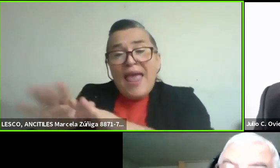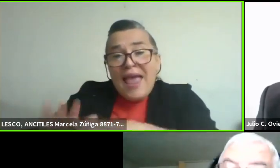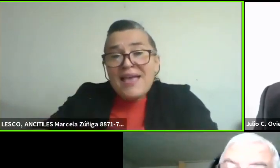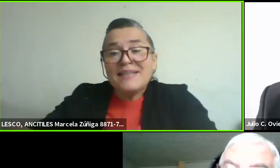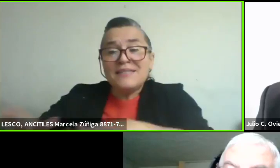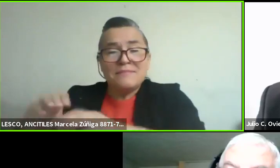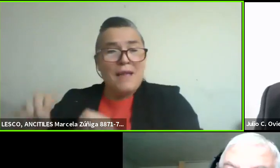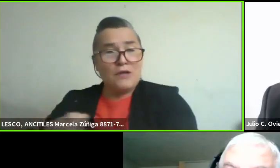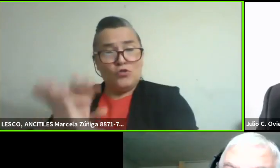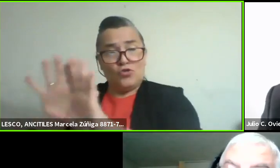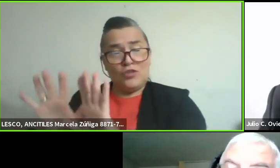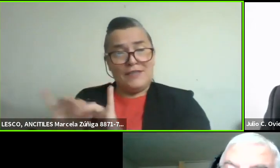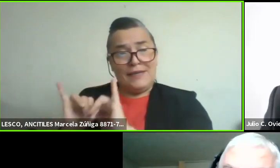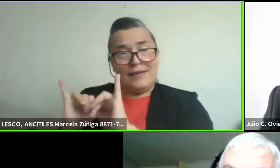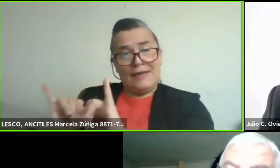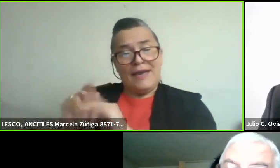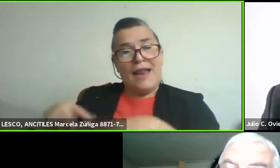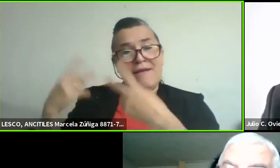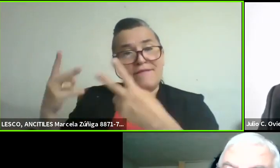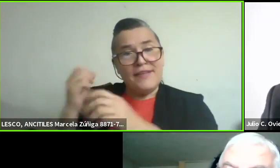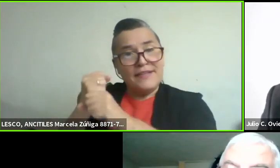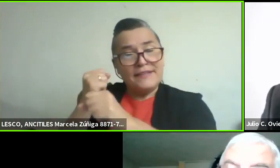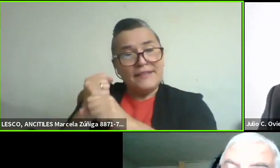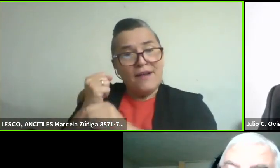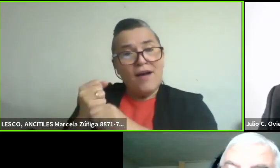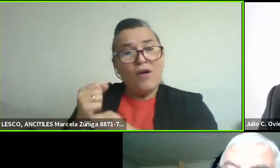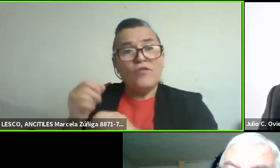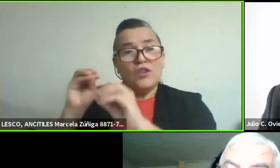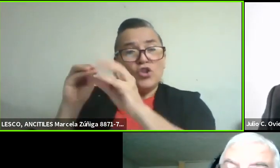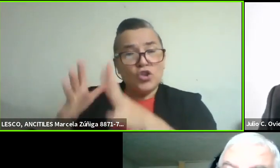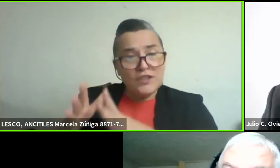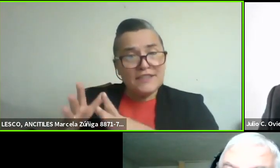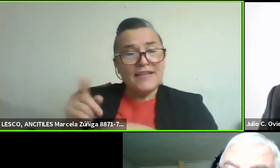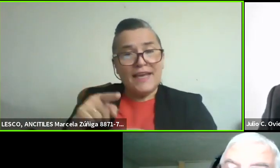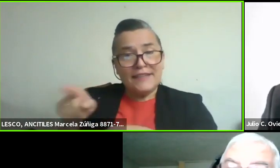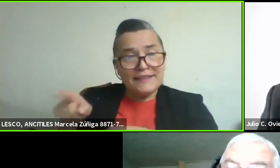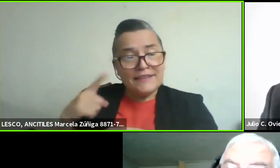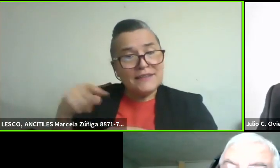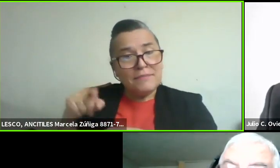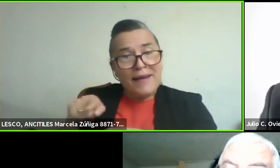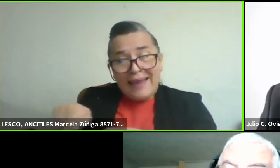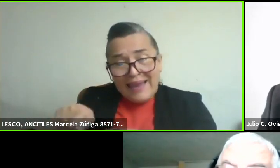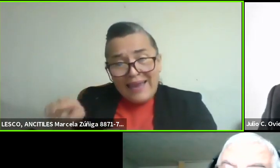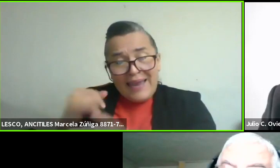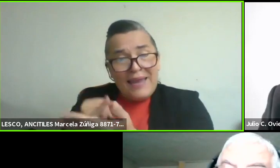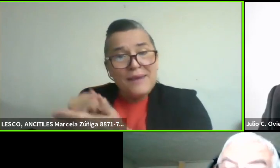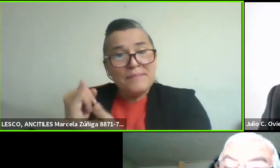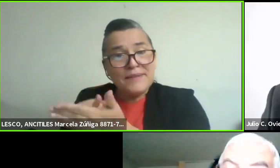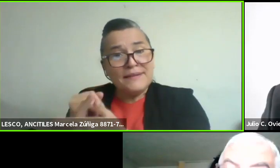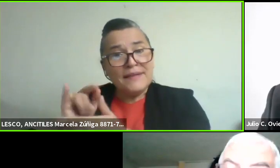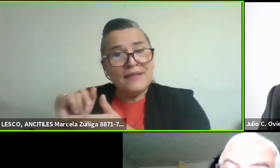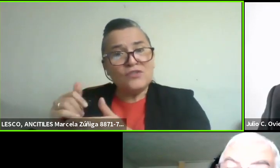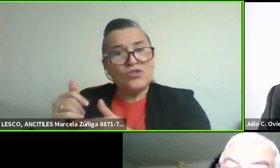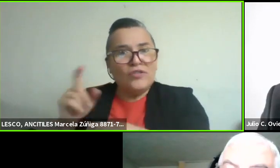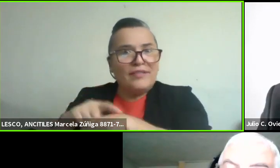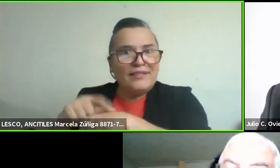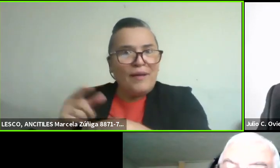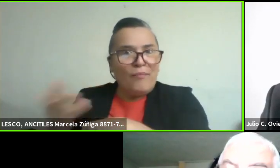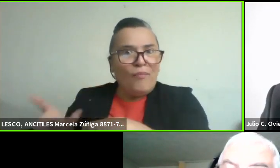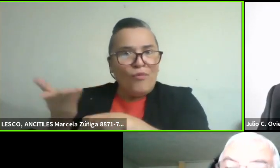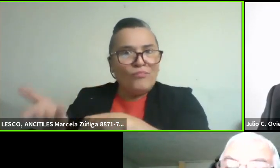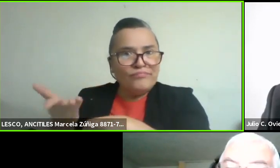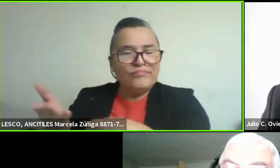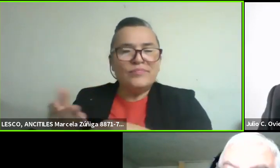claros en la en la vida y en el trabajo de los de los docentes y las docentes para hacer investigación procurar nuevas